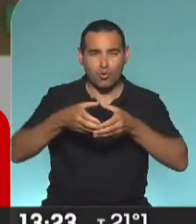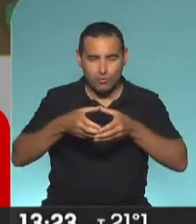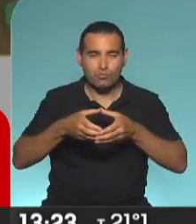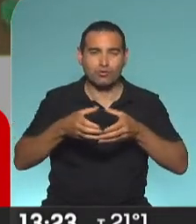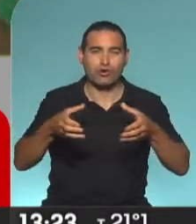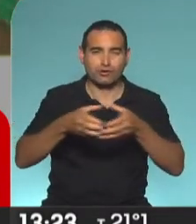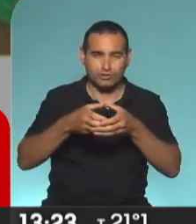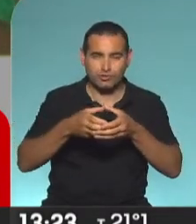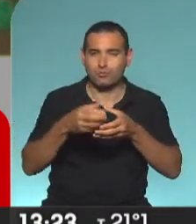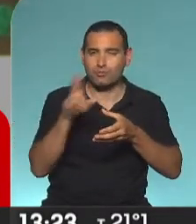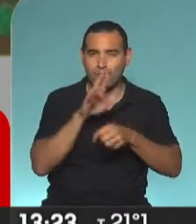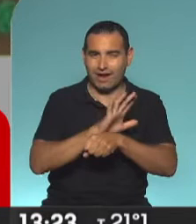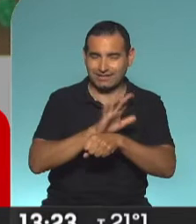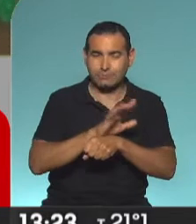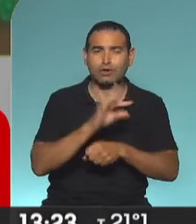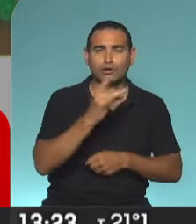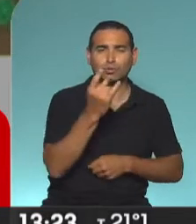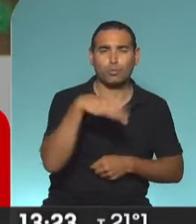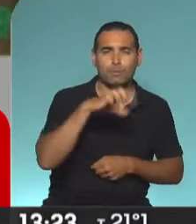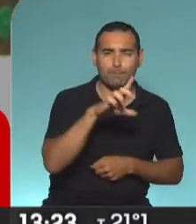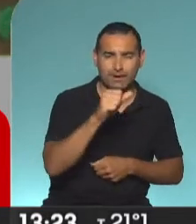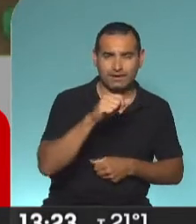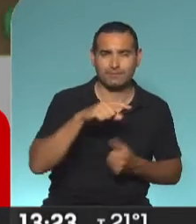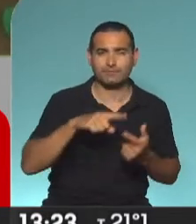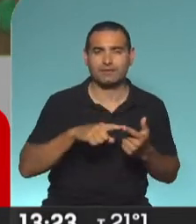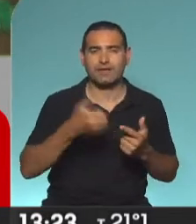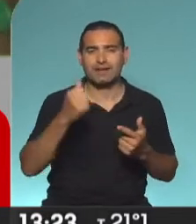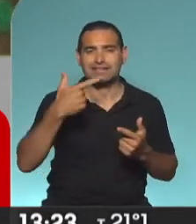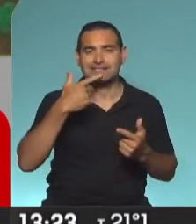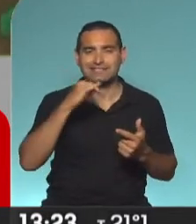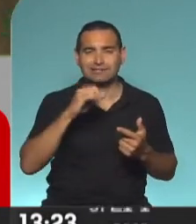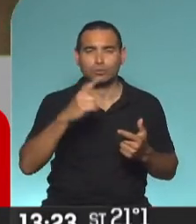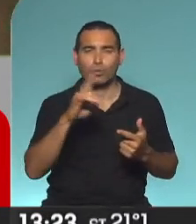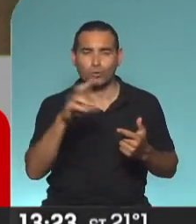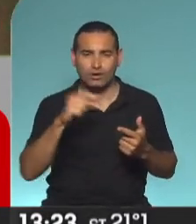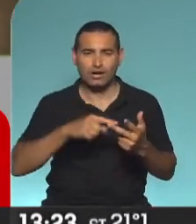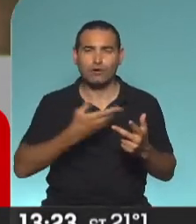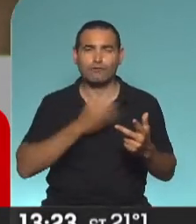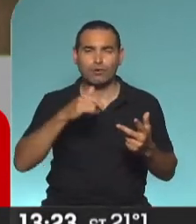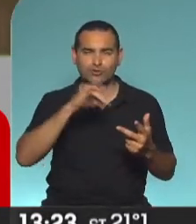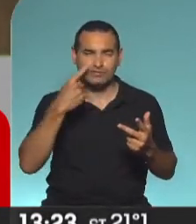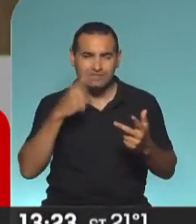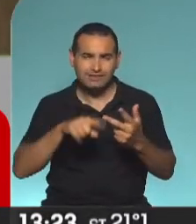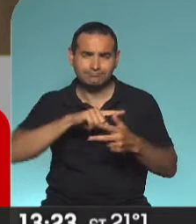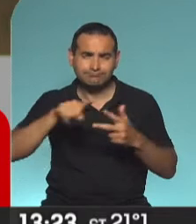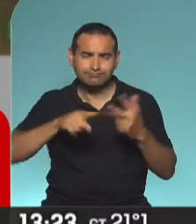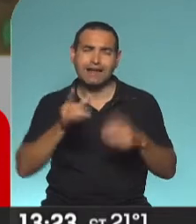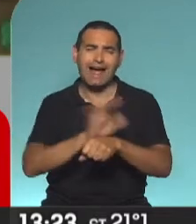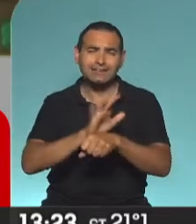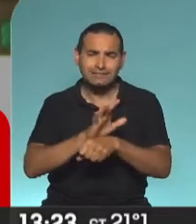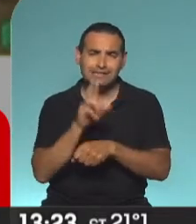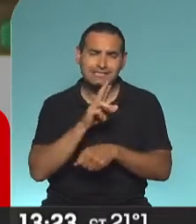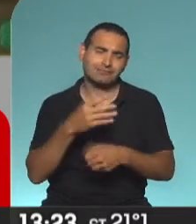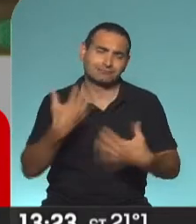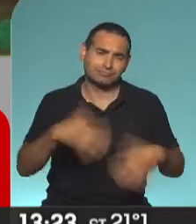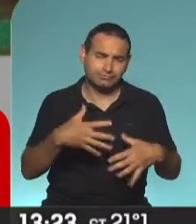argentinas, con Nancy Duflá, Laura Ascurra, Dolores Fonsi, distintas actrices que acompañaron durante todo este